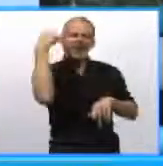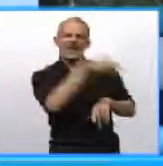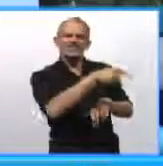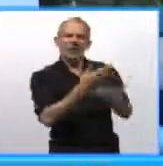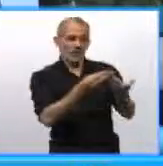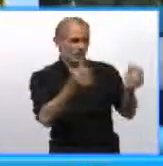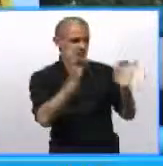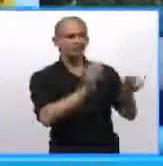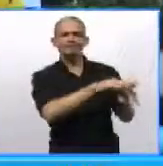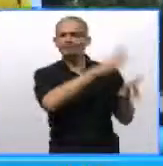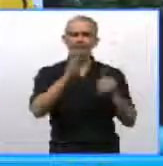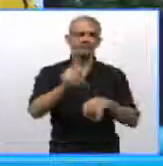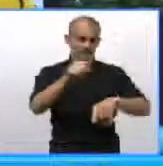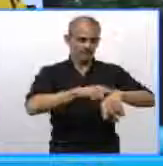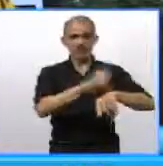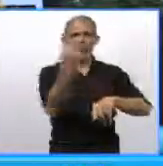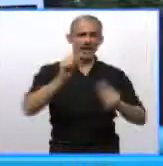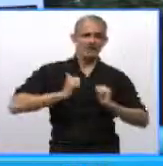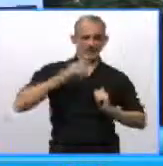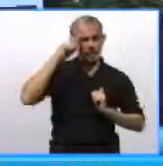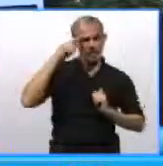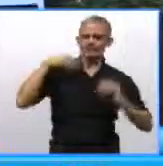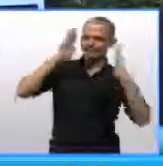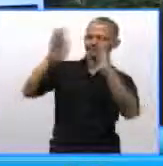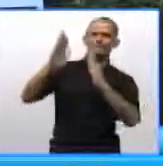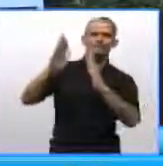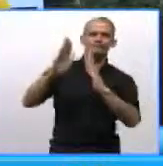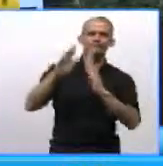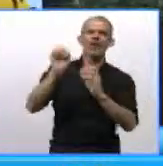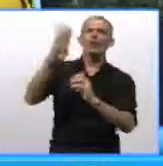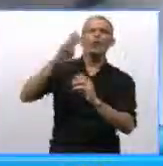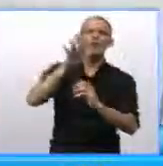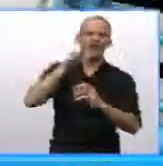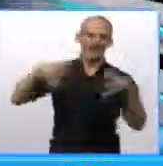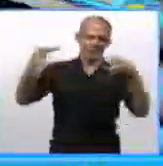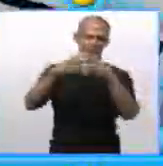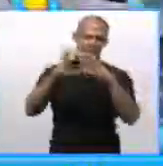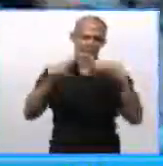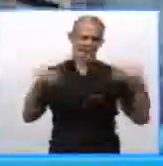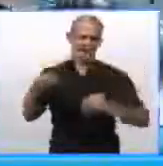terminó y ahí ya poco tiempo ya con la cabeza puesta en lo que va a ser el 14, que va a ser muy duro.